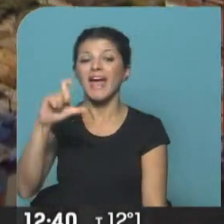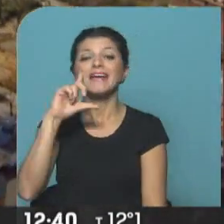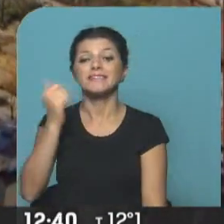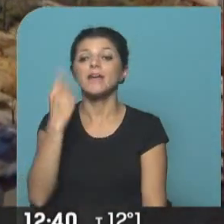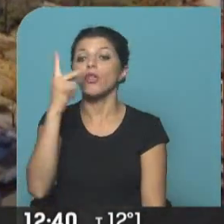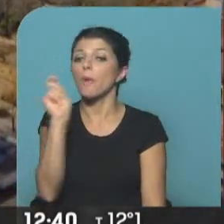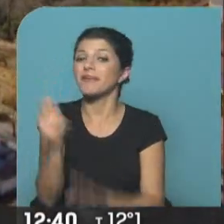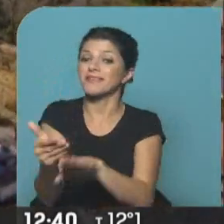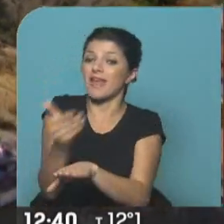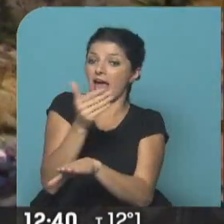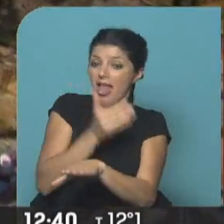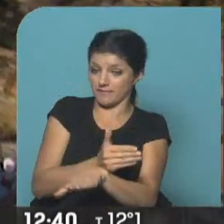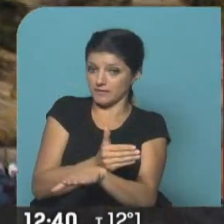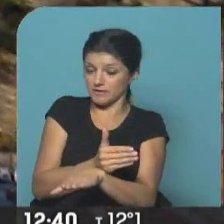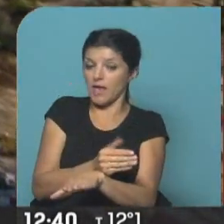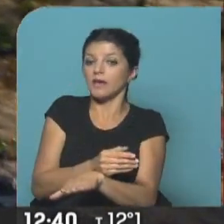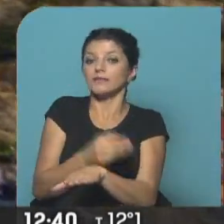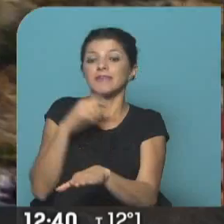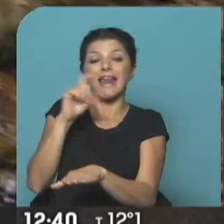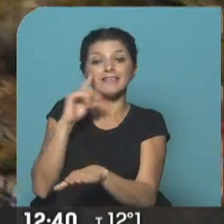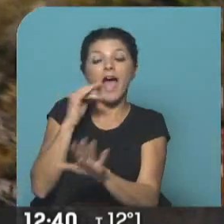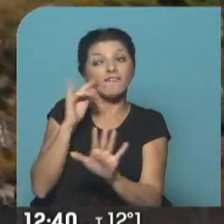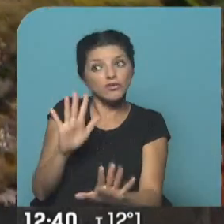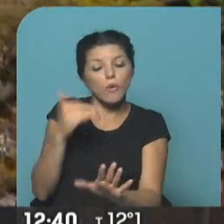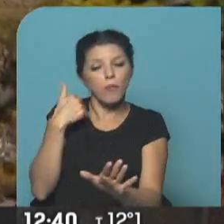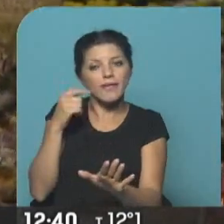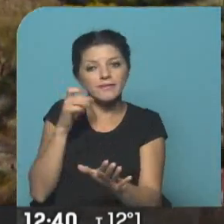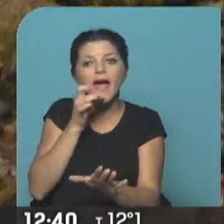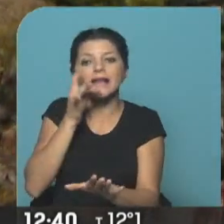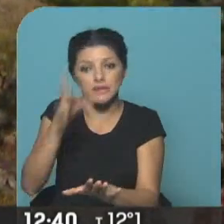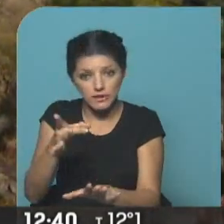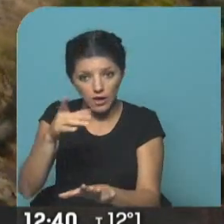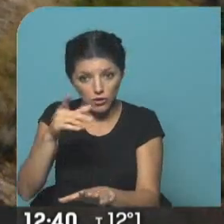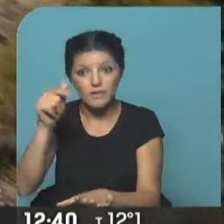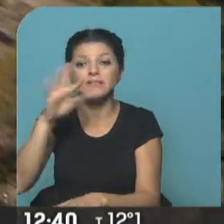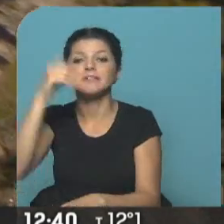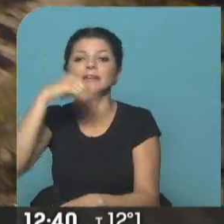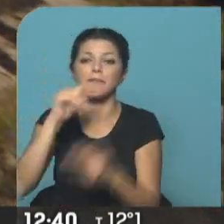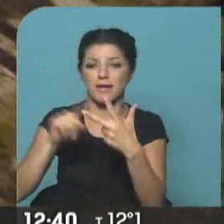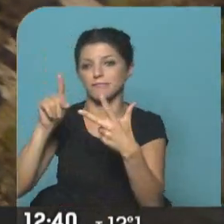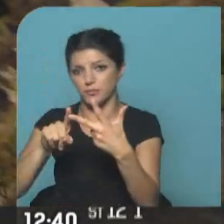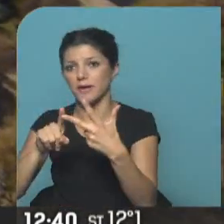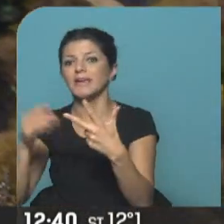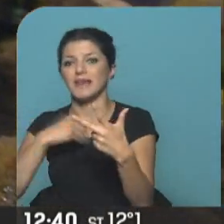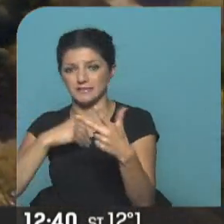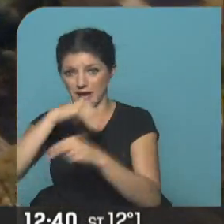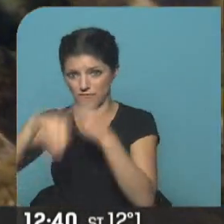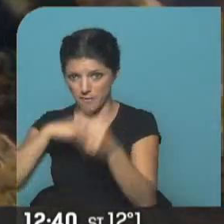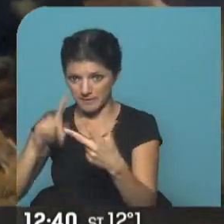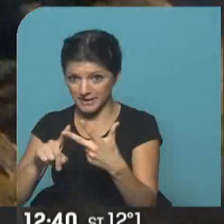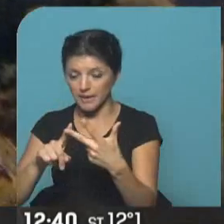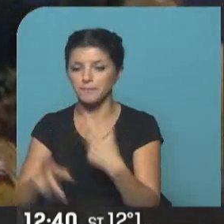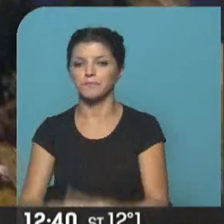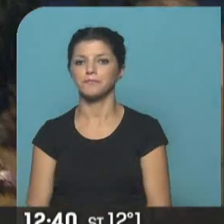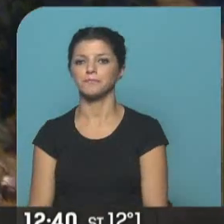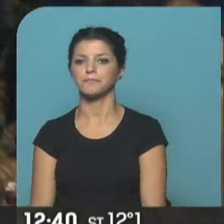le advirtió a los Mossos de Escuadra que podría haber un atentado allí en la Rambla y en la Sagrada Familia, desde luego. A su vez,